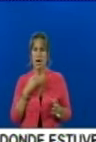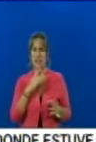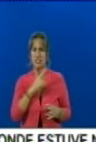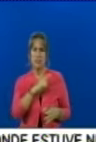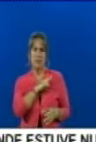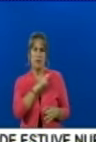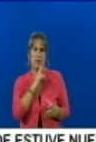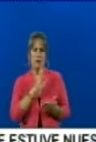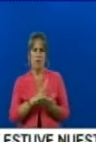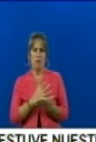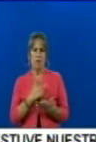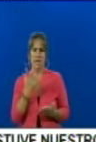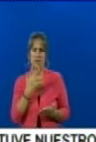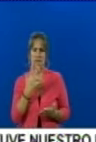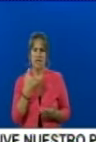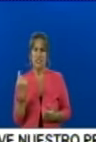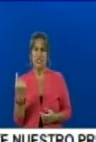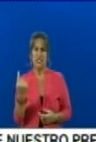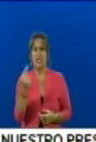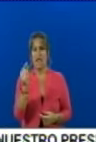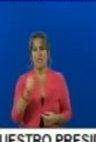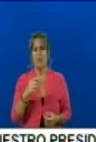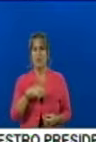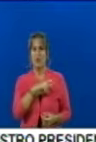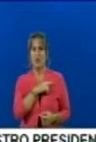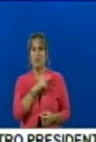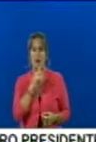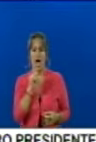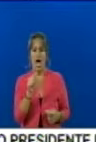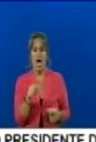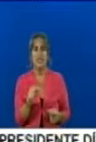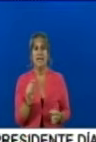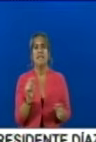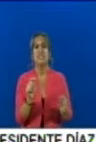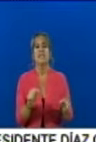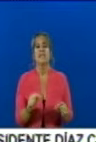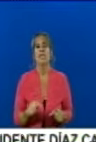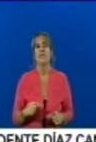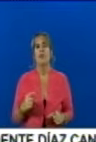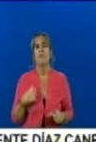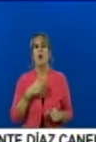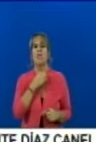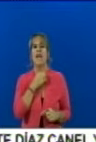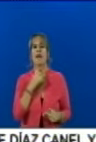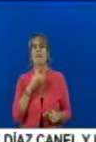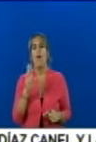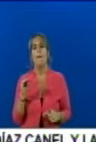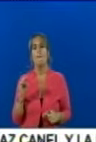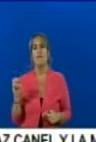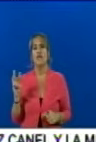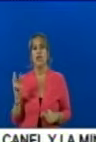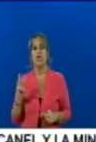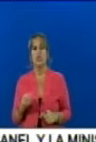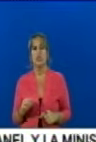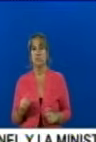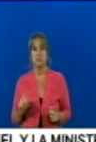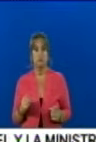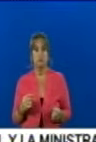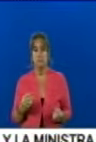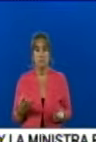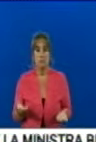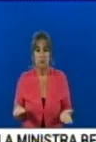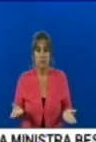responsabilidad de cada uno de los responsables que han tenido incidencia. Por ejemplo, allí en el Micro 3 no lo hemos